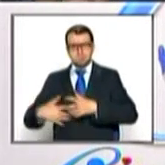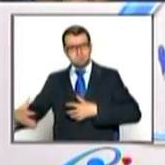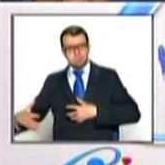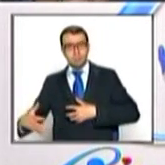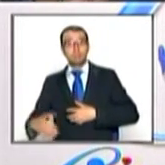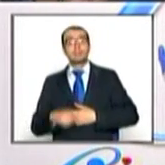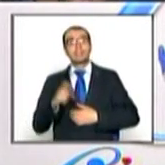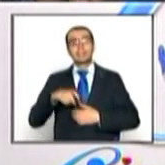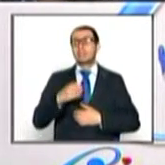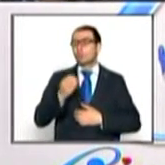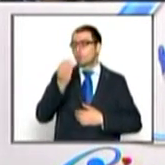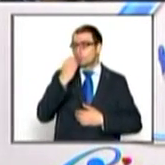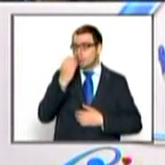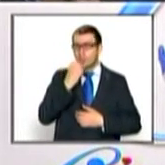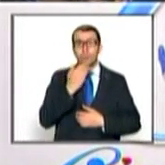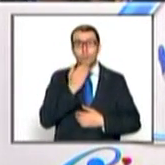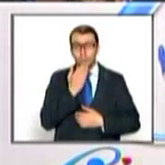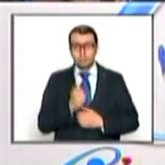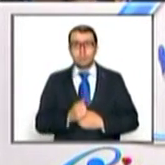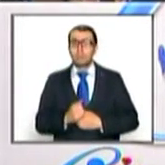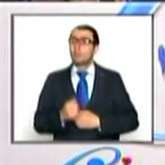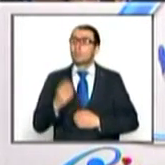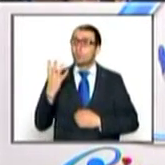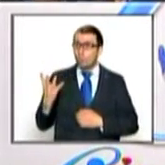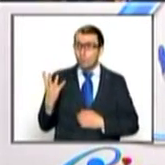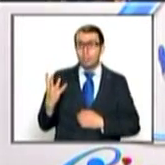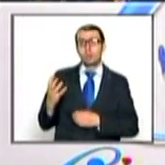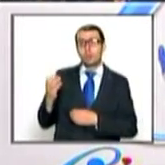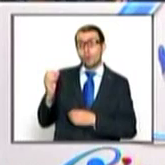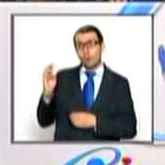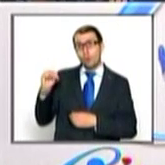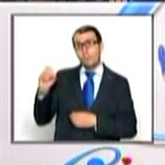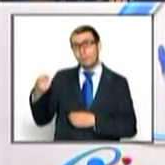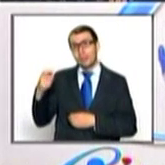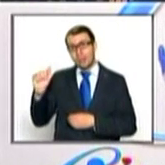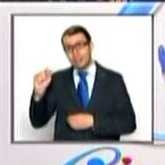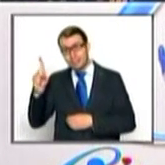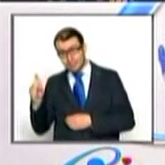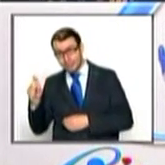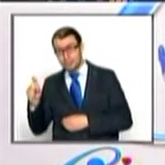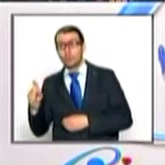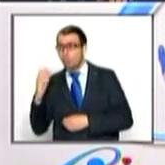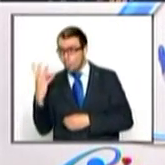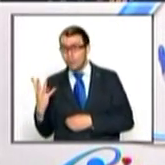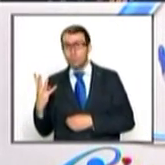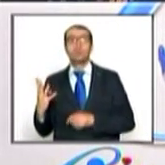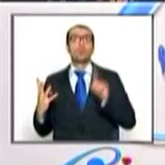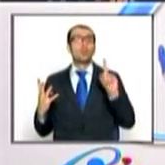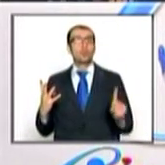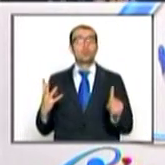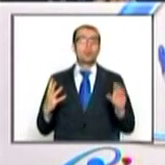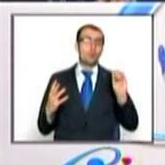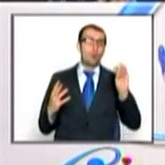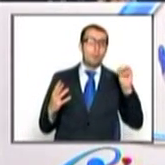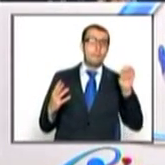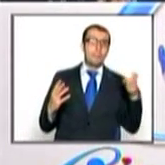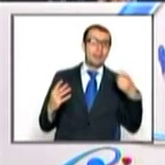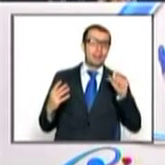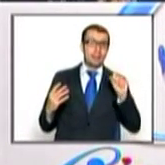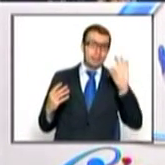alimentación consuma por cada 4 omega 6 un omega 3. Ese es el equilibrio mediante el cual el organismo se